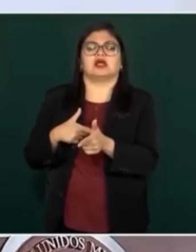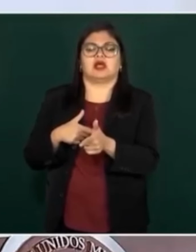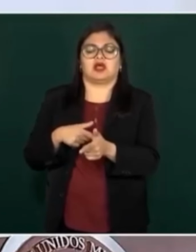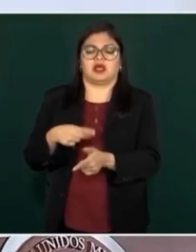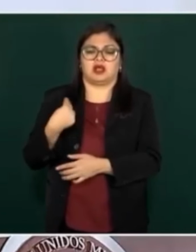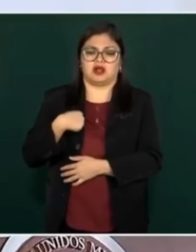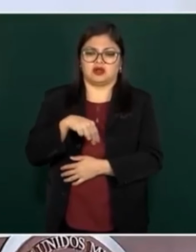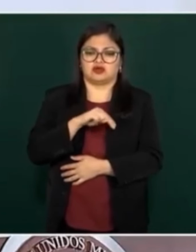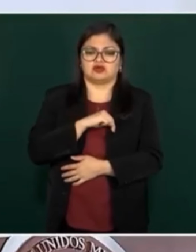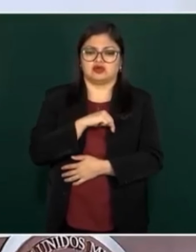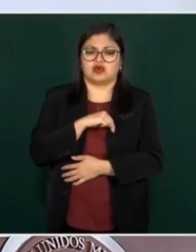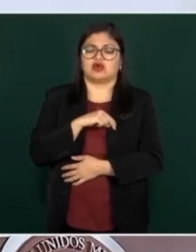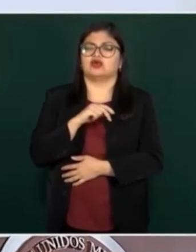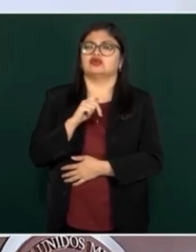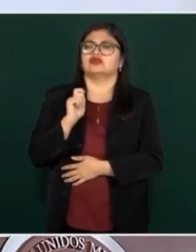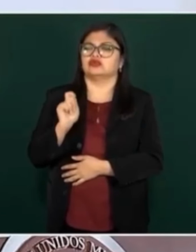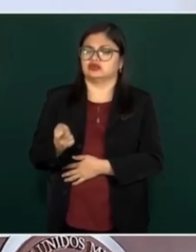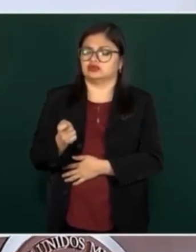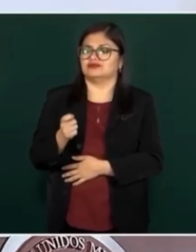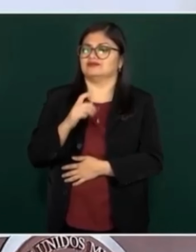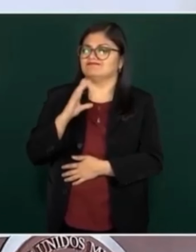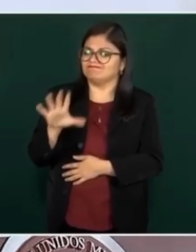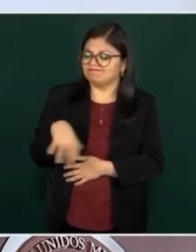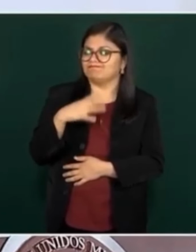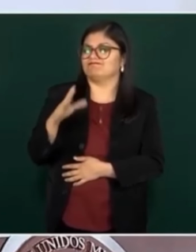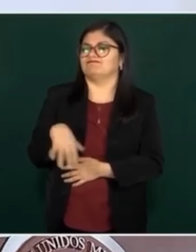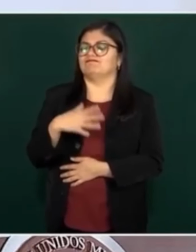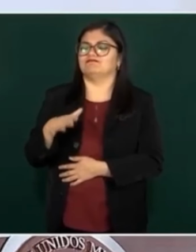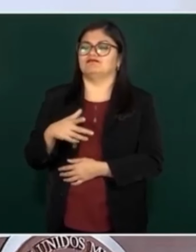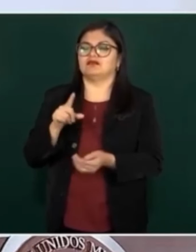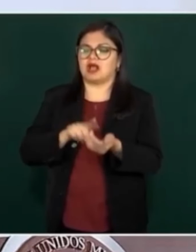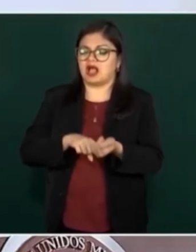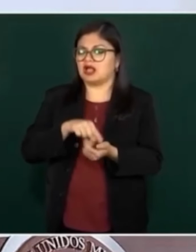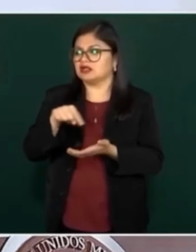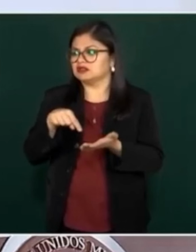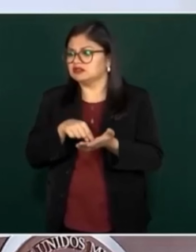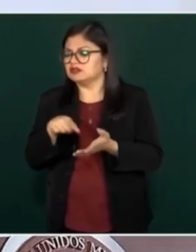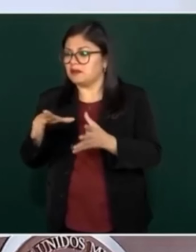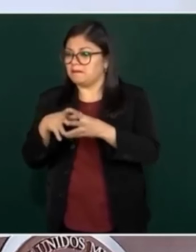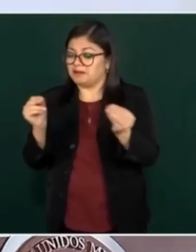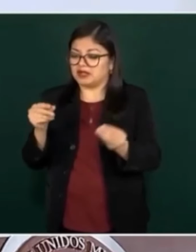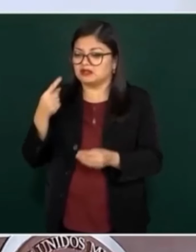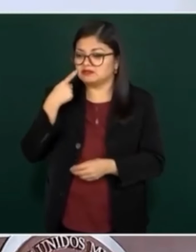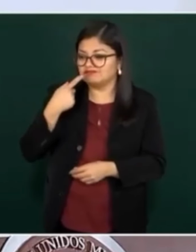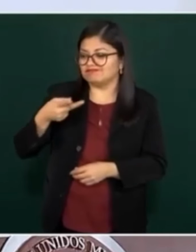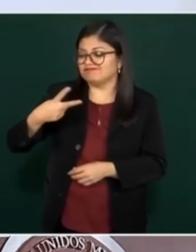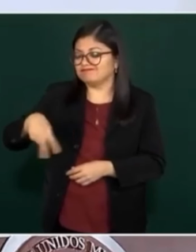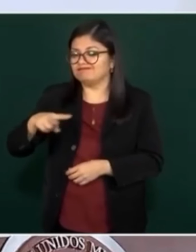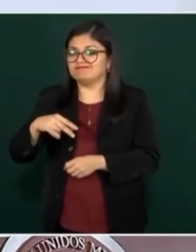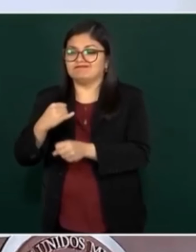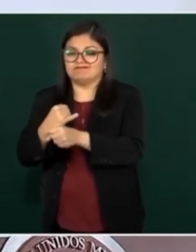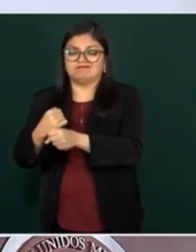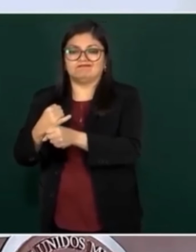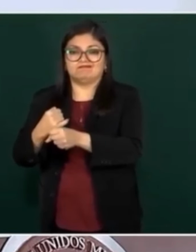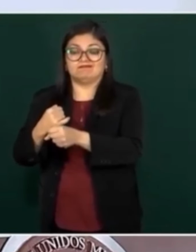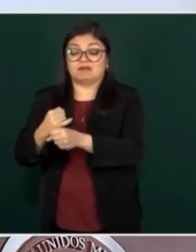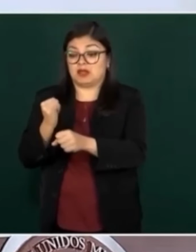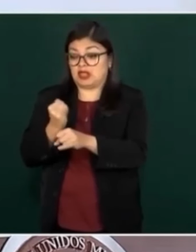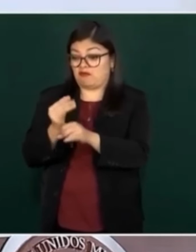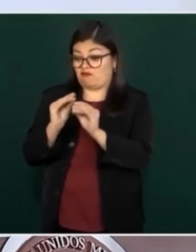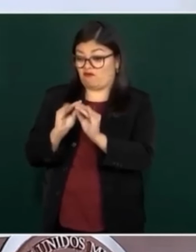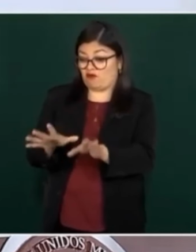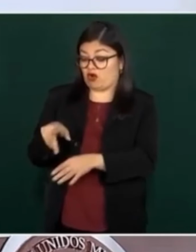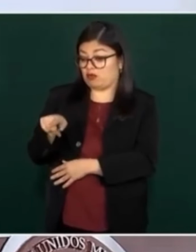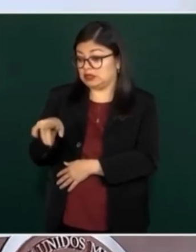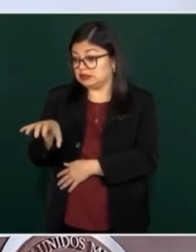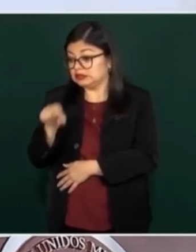desarrollando actividades de inteligencia, presencia en el área. En base a la información que vamos obteniendo,